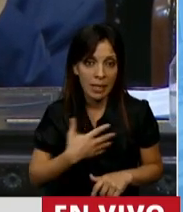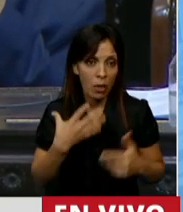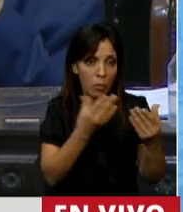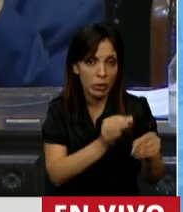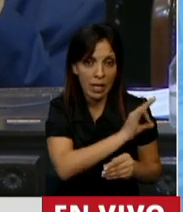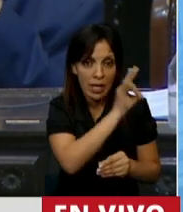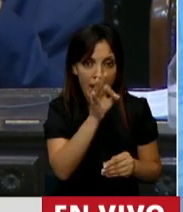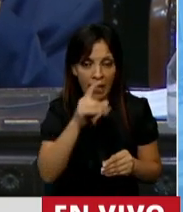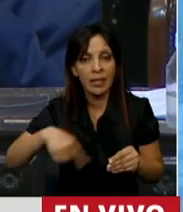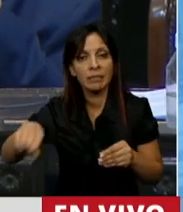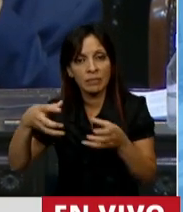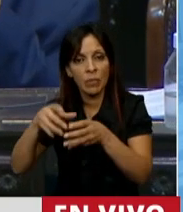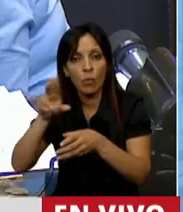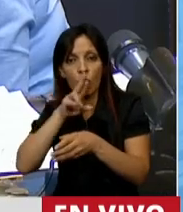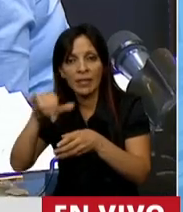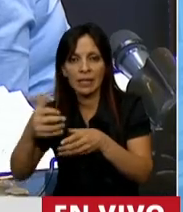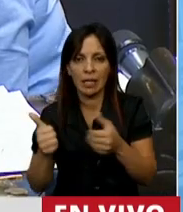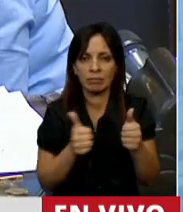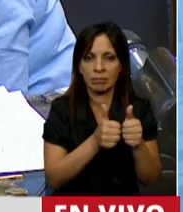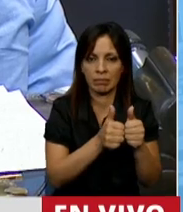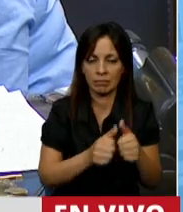no deseados.